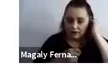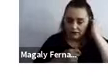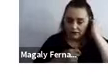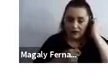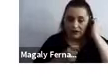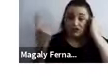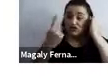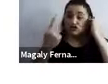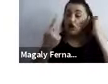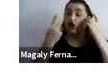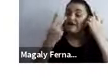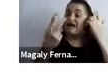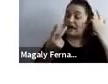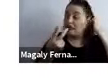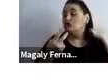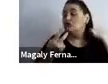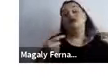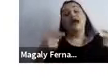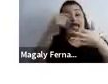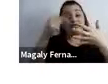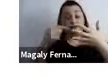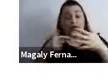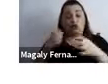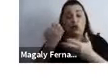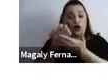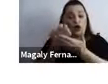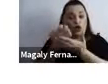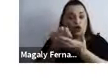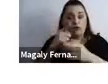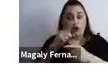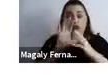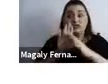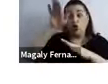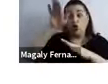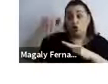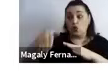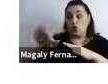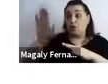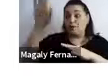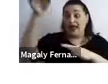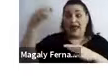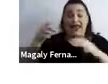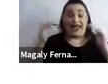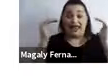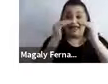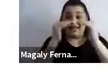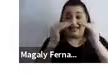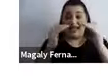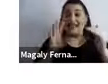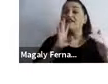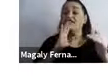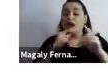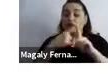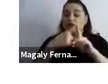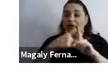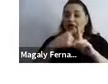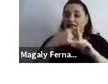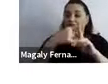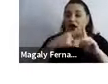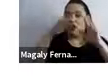económico. Fíjense que en esta curva de equidad que hablaba antes tenemos la media global, con una esperanza de